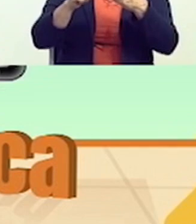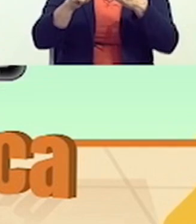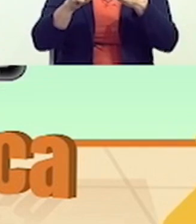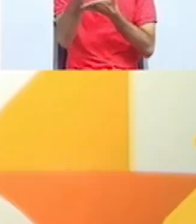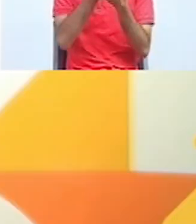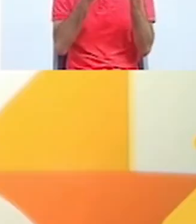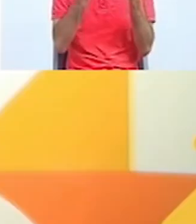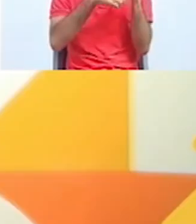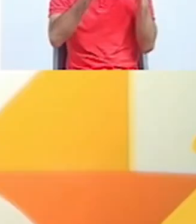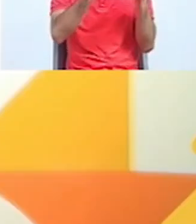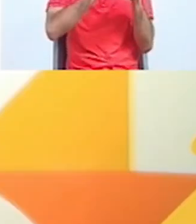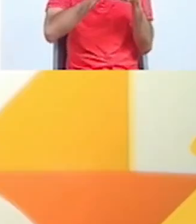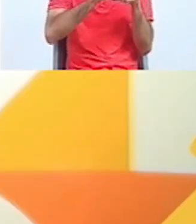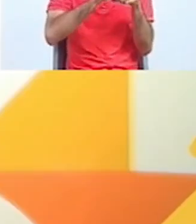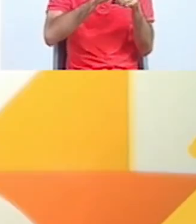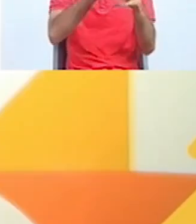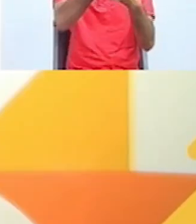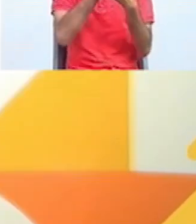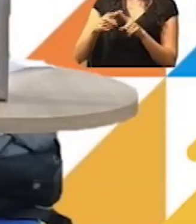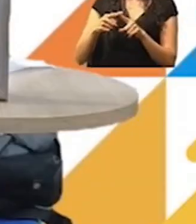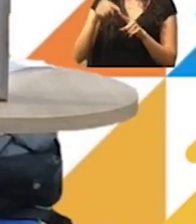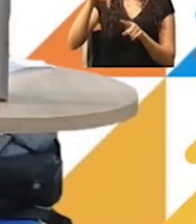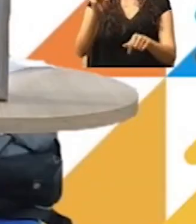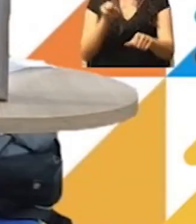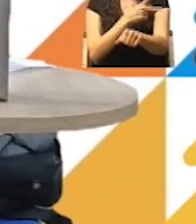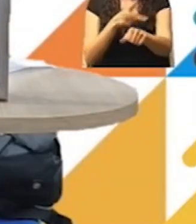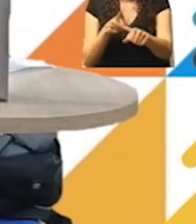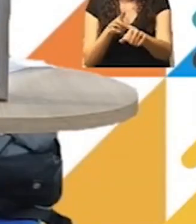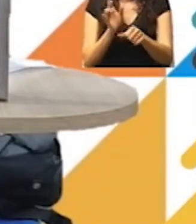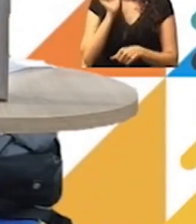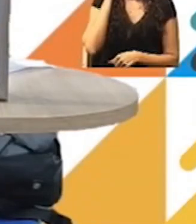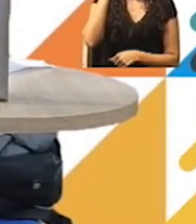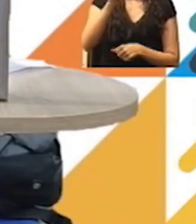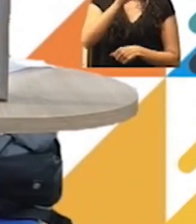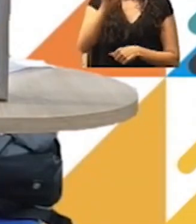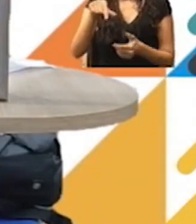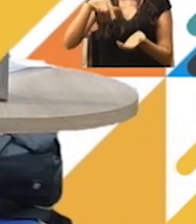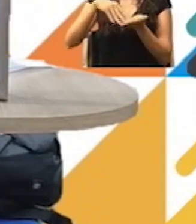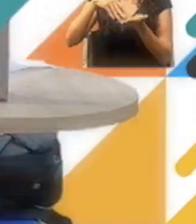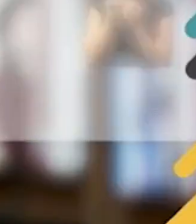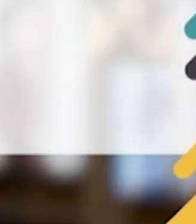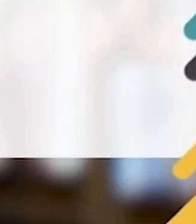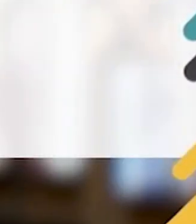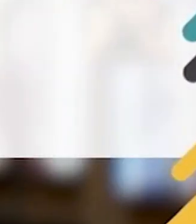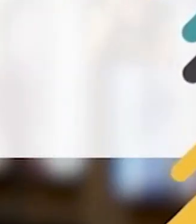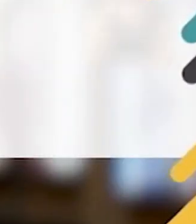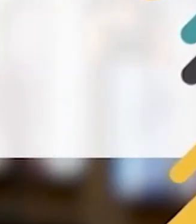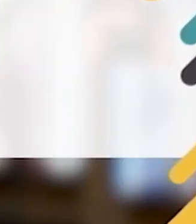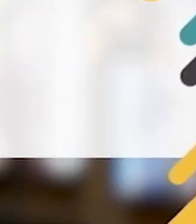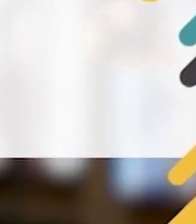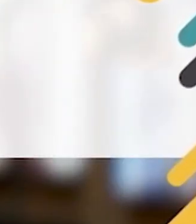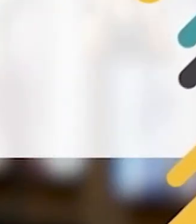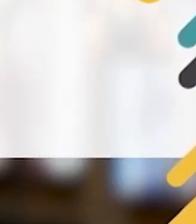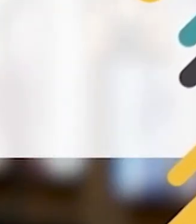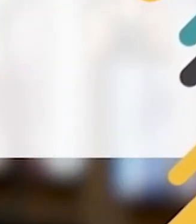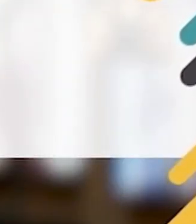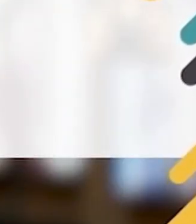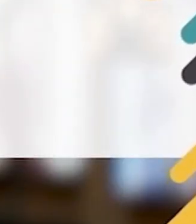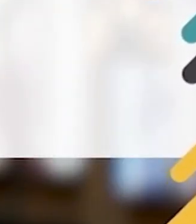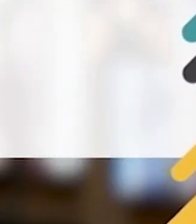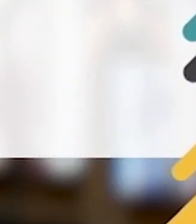muy determinante al trabajo que realice el fiduciario Banco de Costa Rica en esta fase